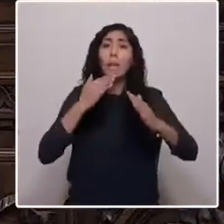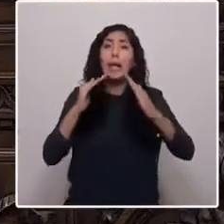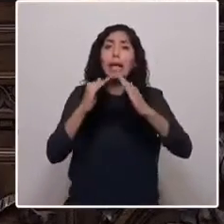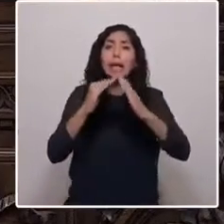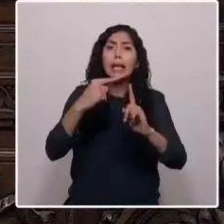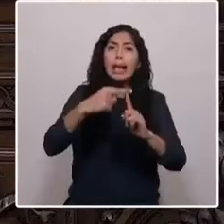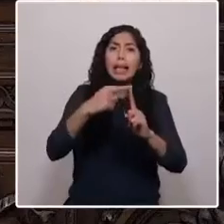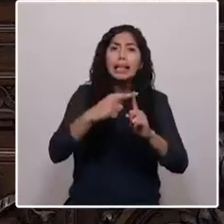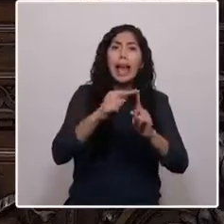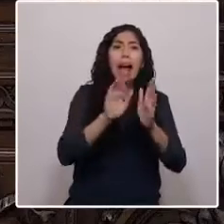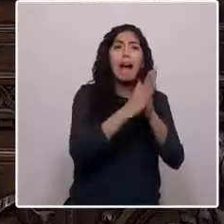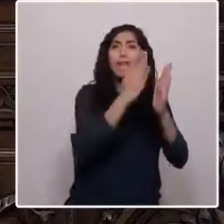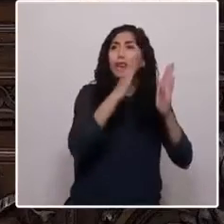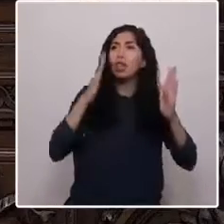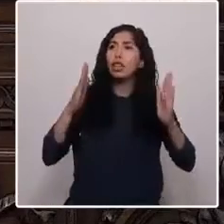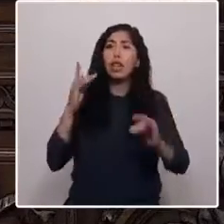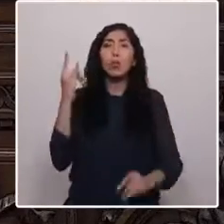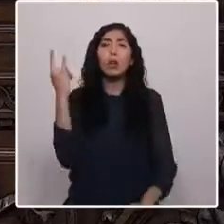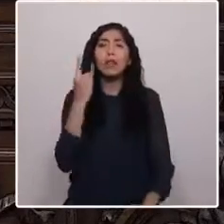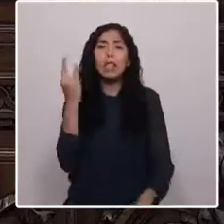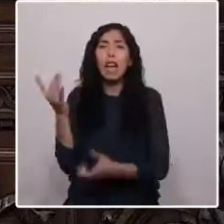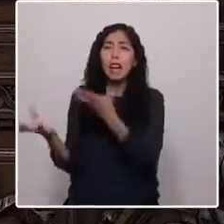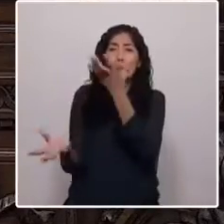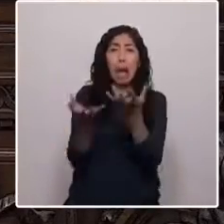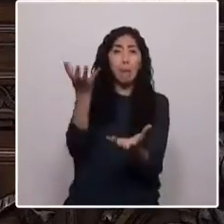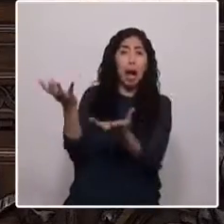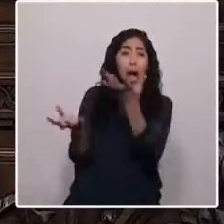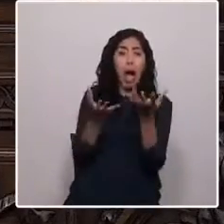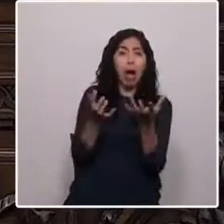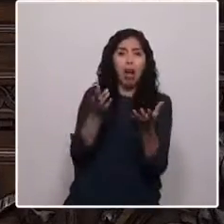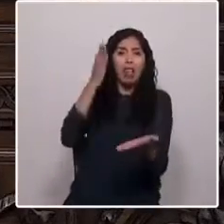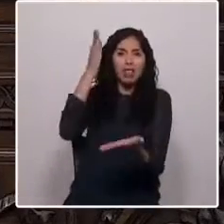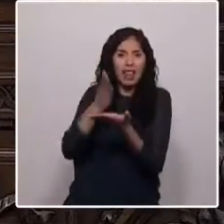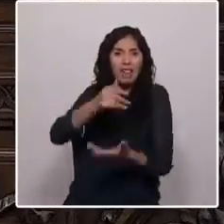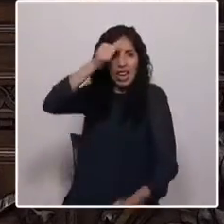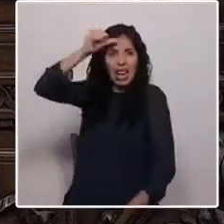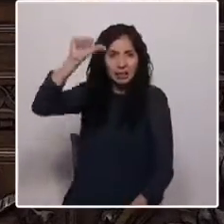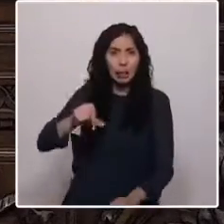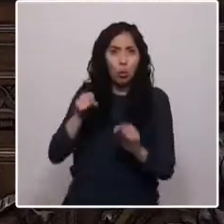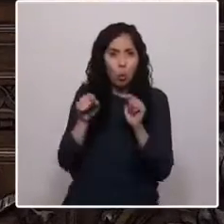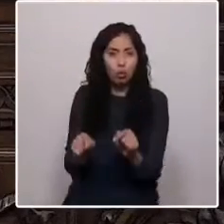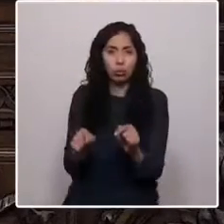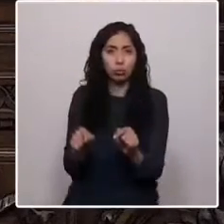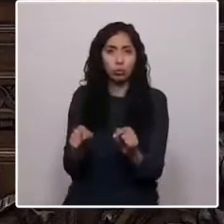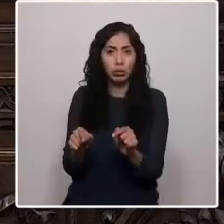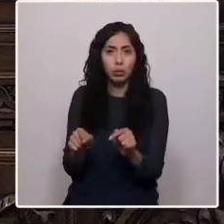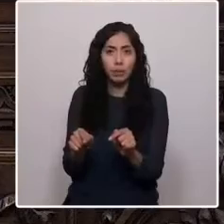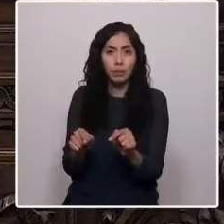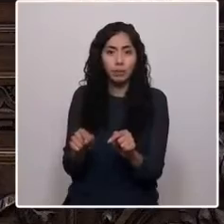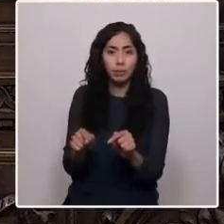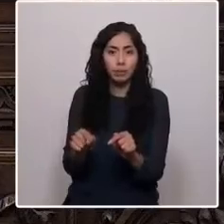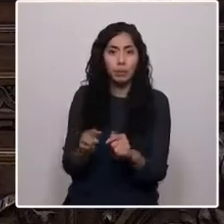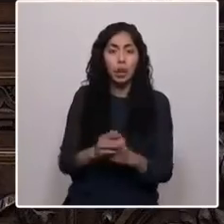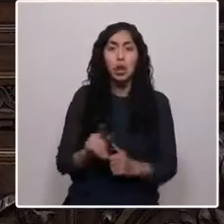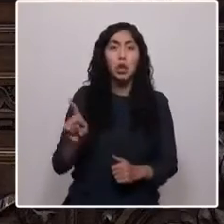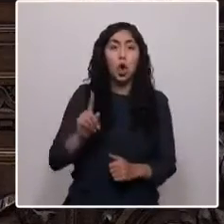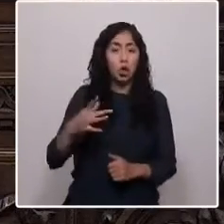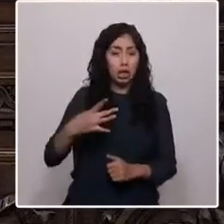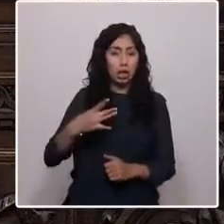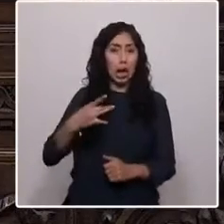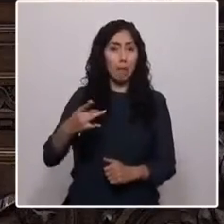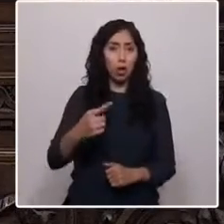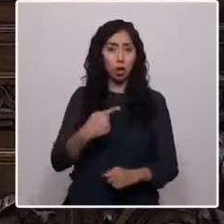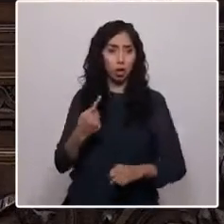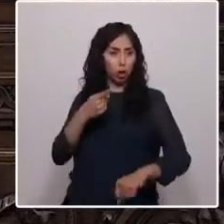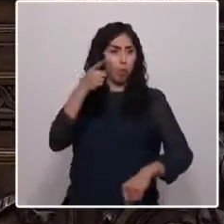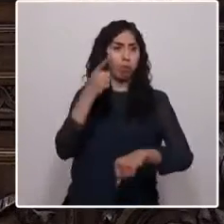bibliotecas y universidades deben ser condenadas sin ambigüedades. No se nos llamó a imponer un